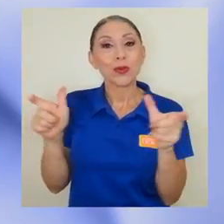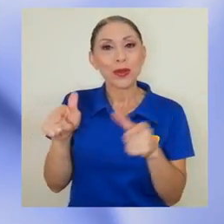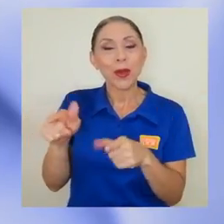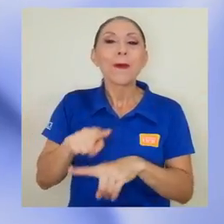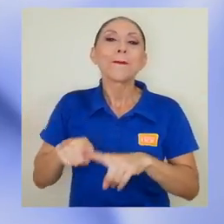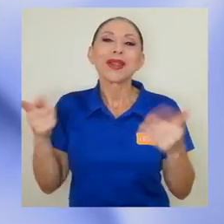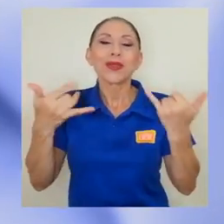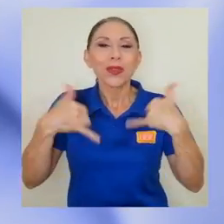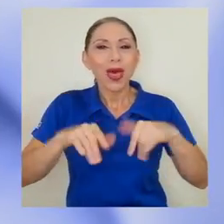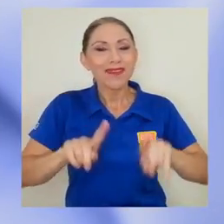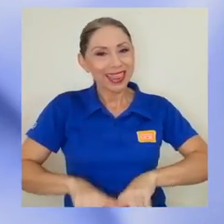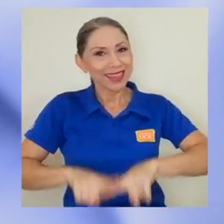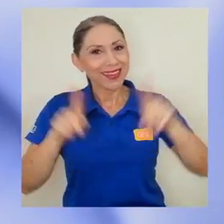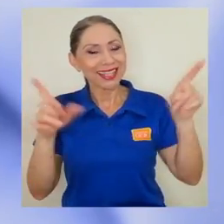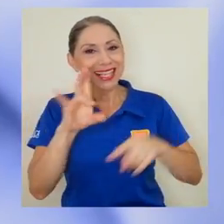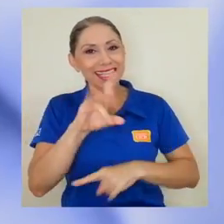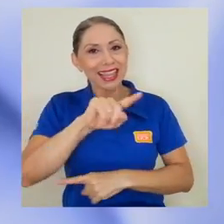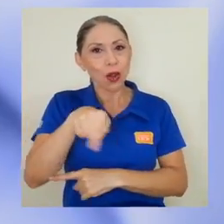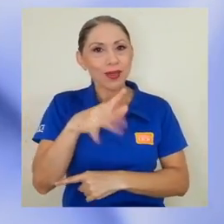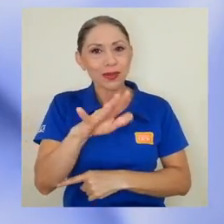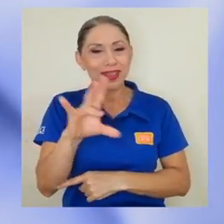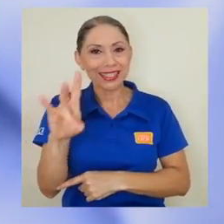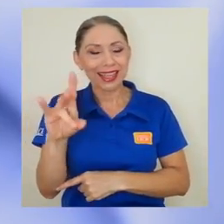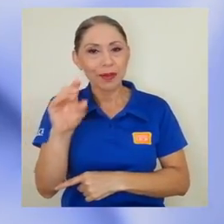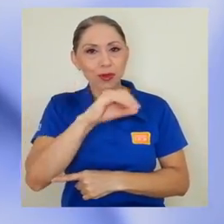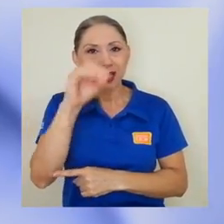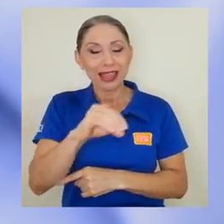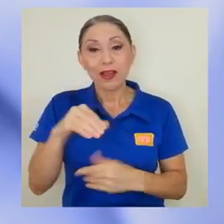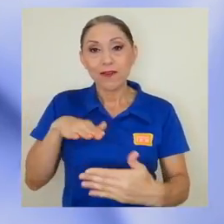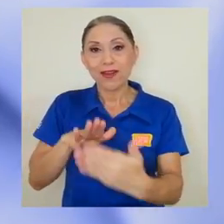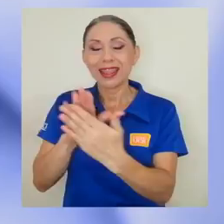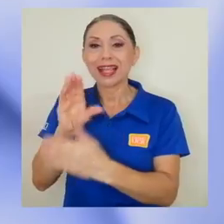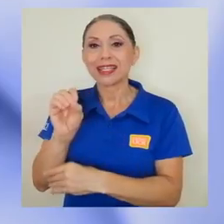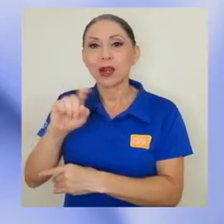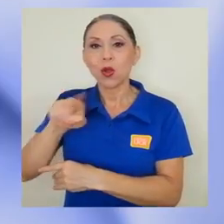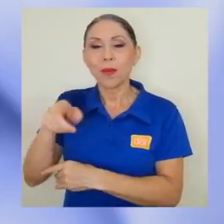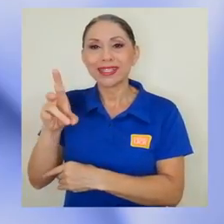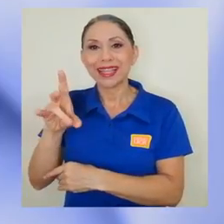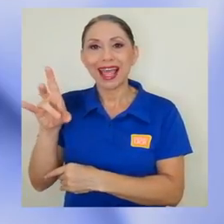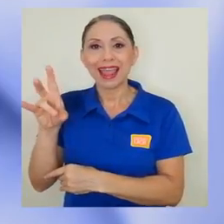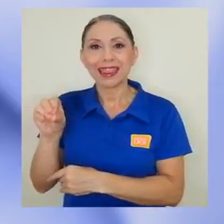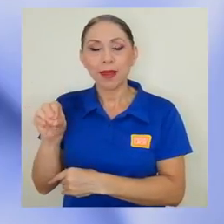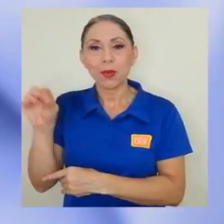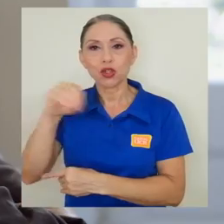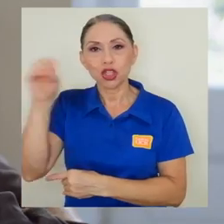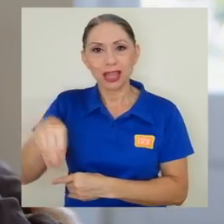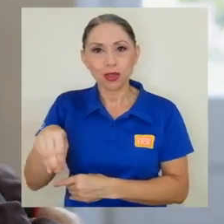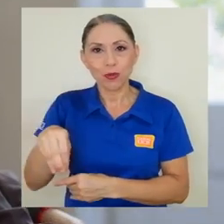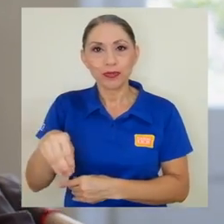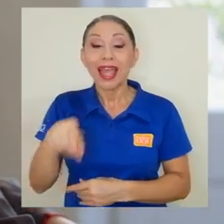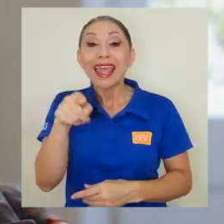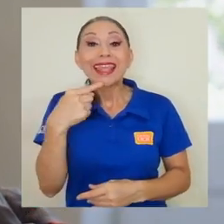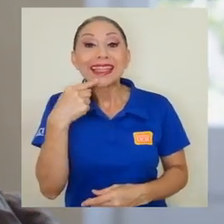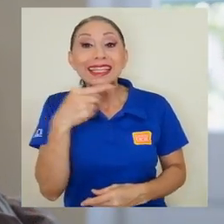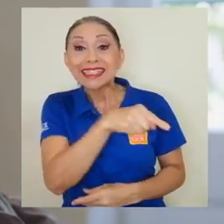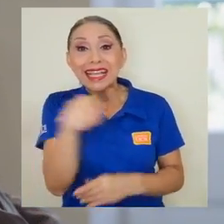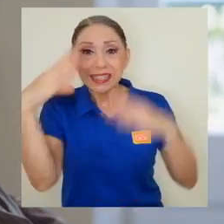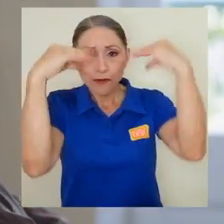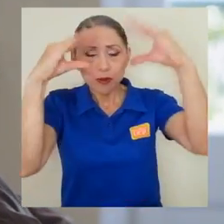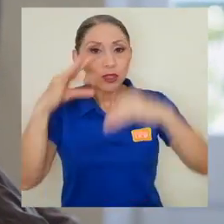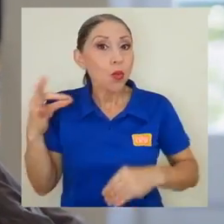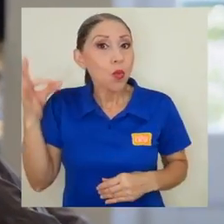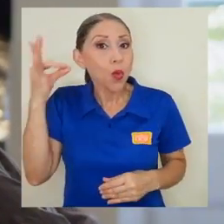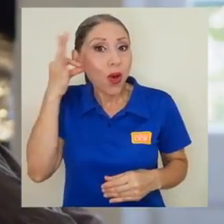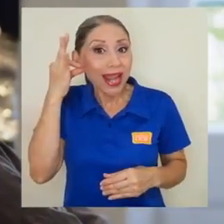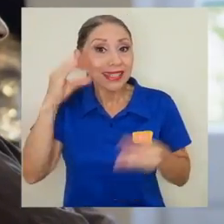del 7,57% frente al 0,70%. Según los indicadores laborales, las mujeres tienen puntajes más